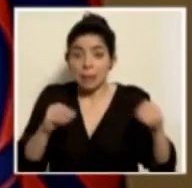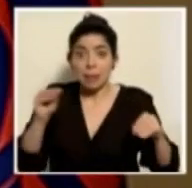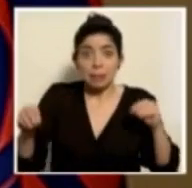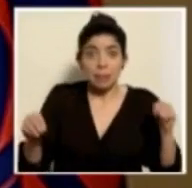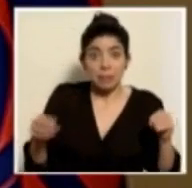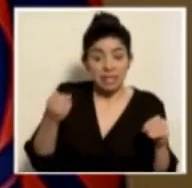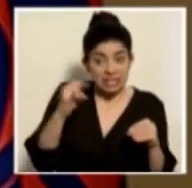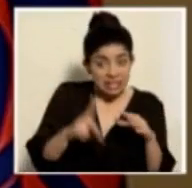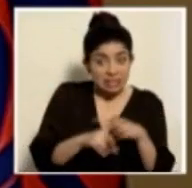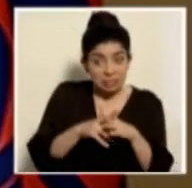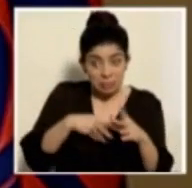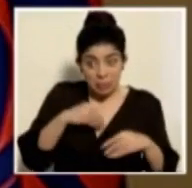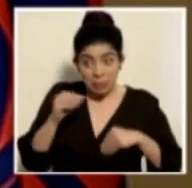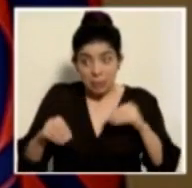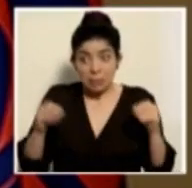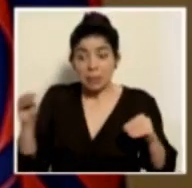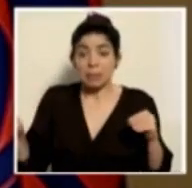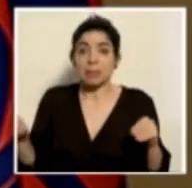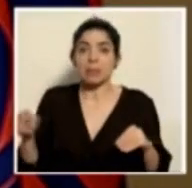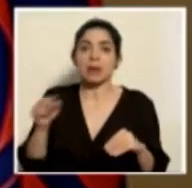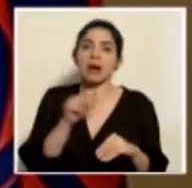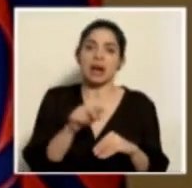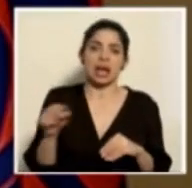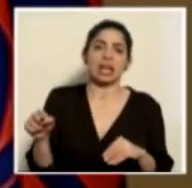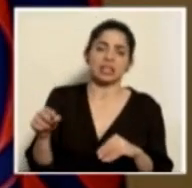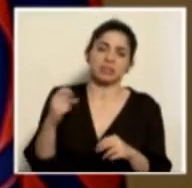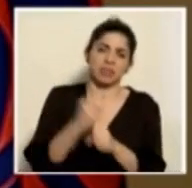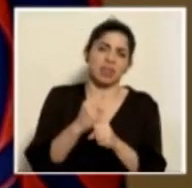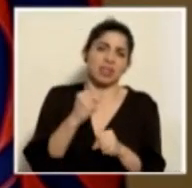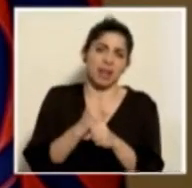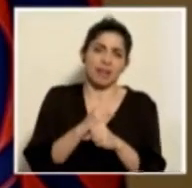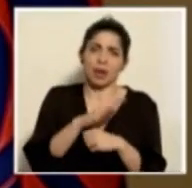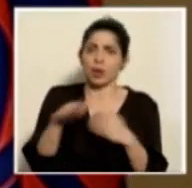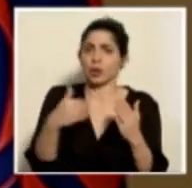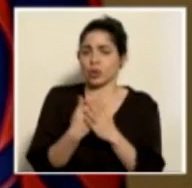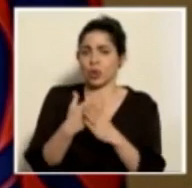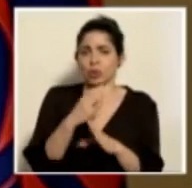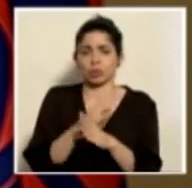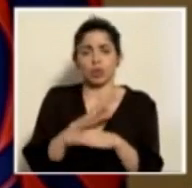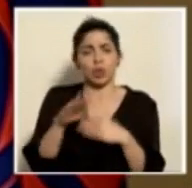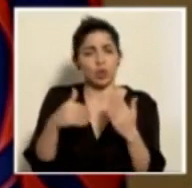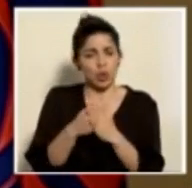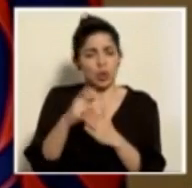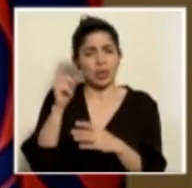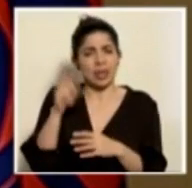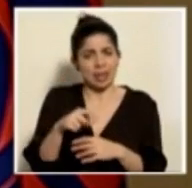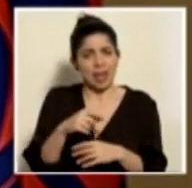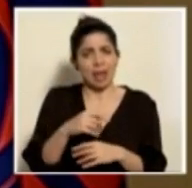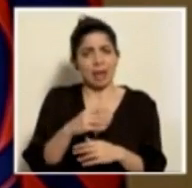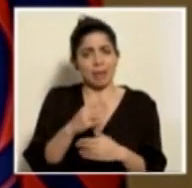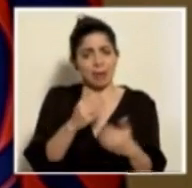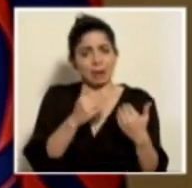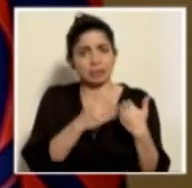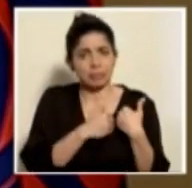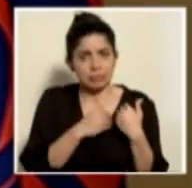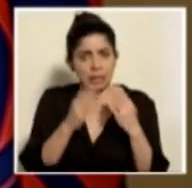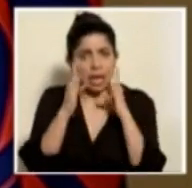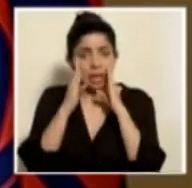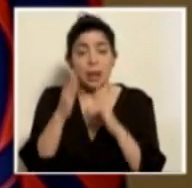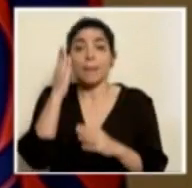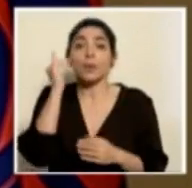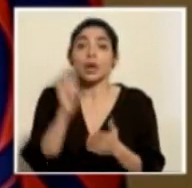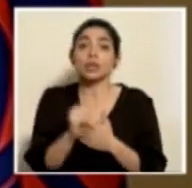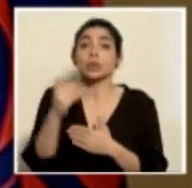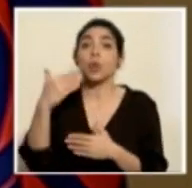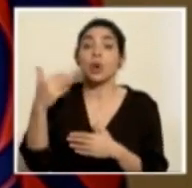es un trabajo de todos. Todos tenemos que poner de nuestra parte. Por eso,